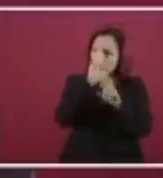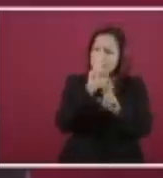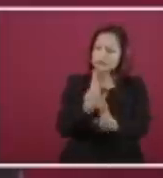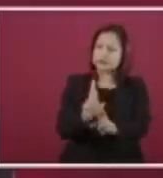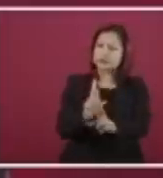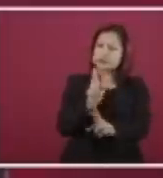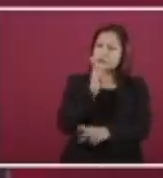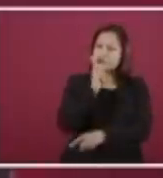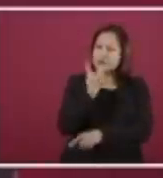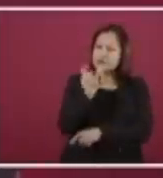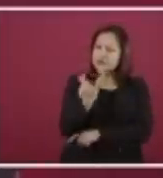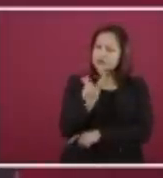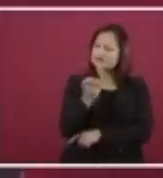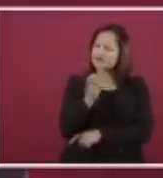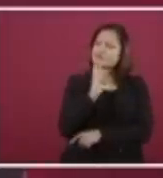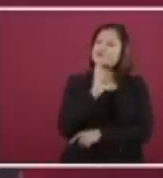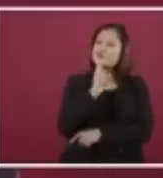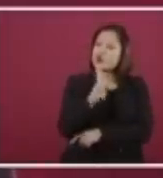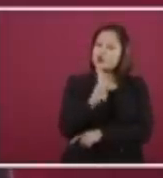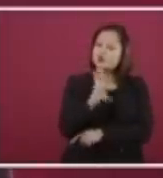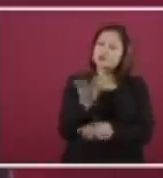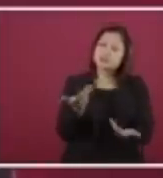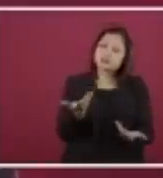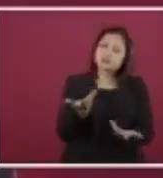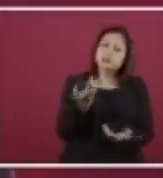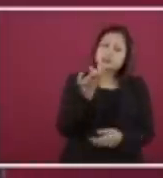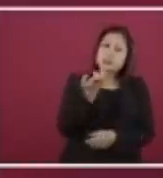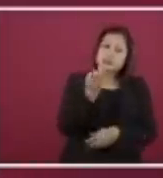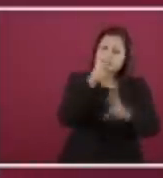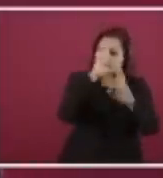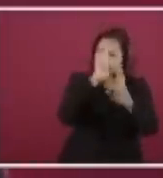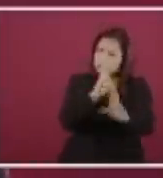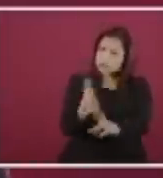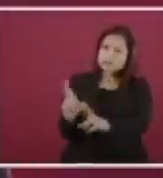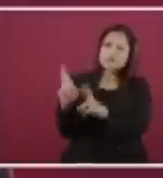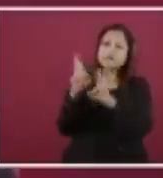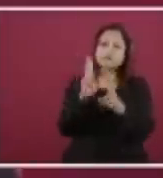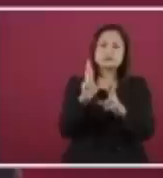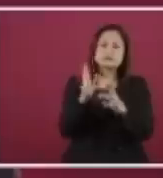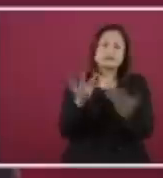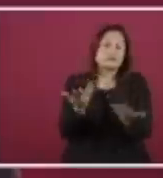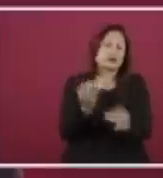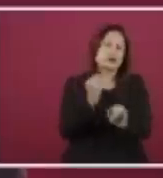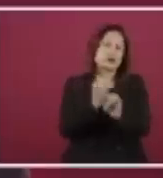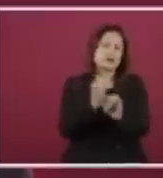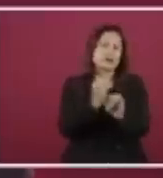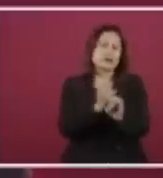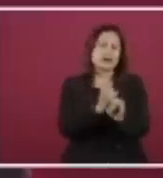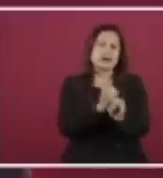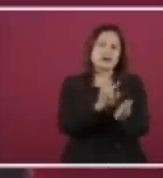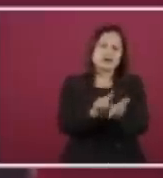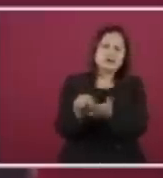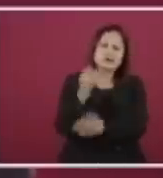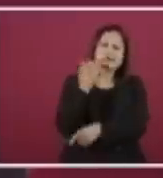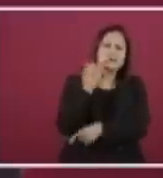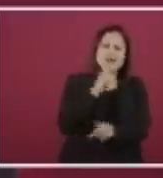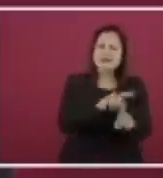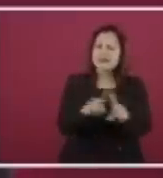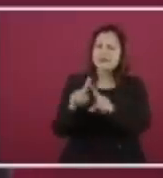Entonces, respetar la libertad. Las redes sociales han cumplido una